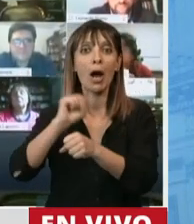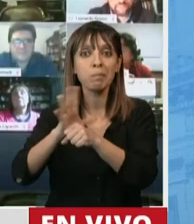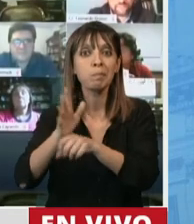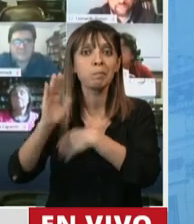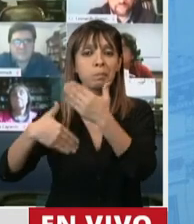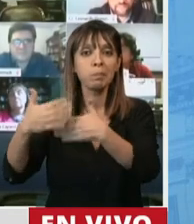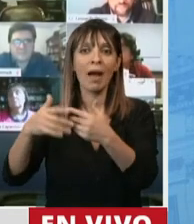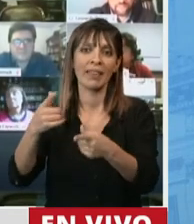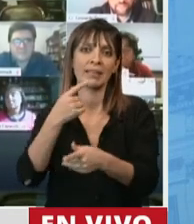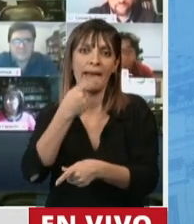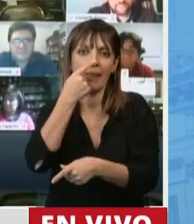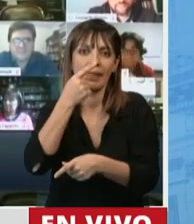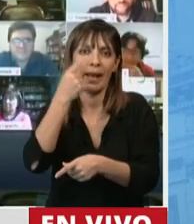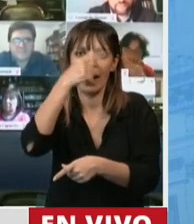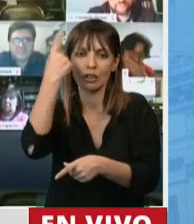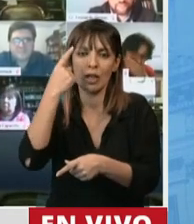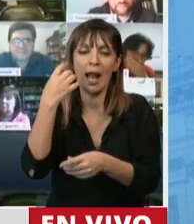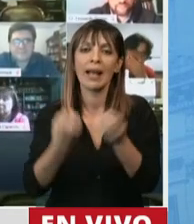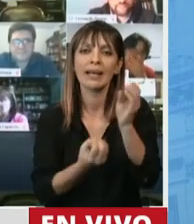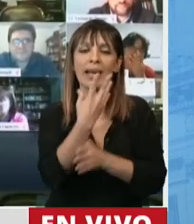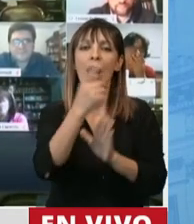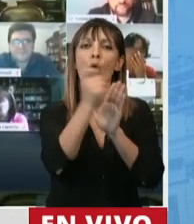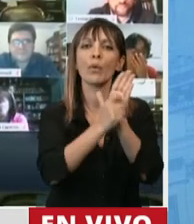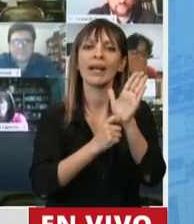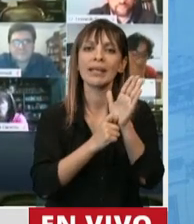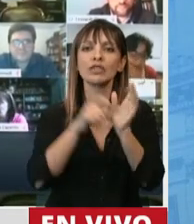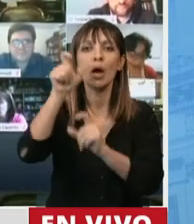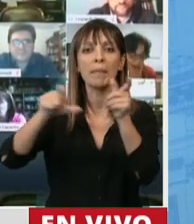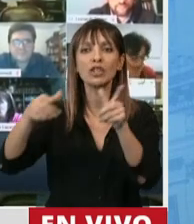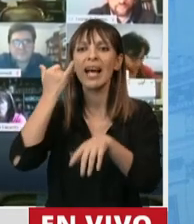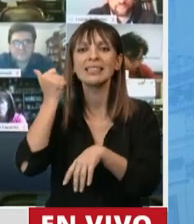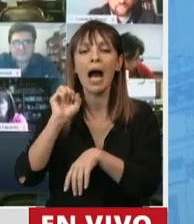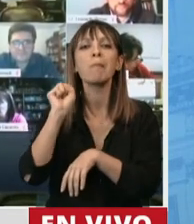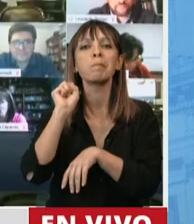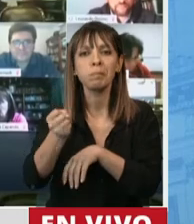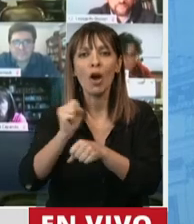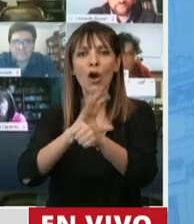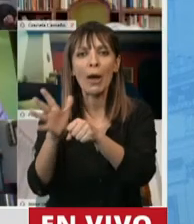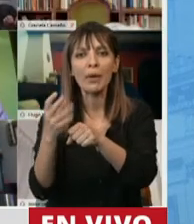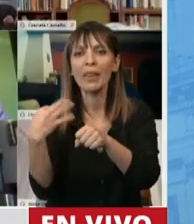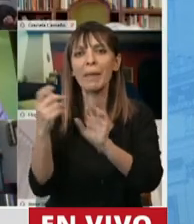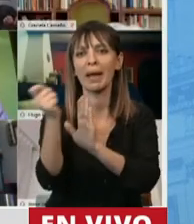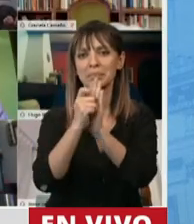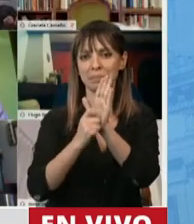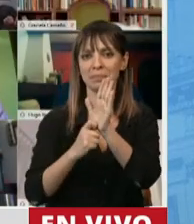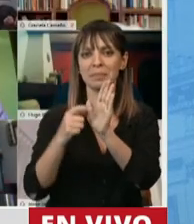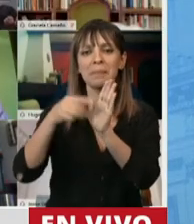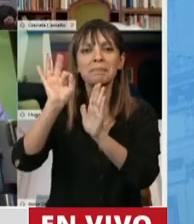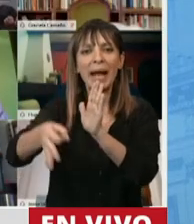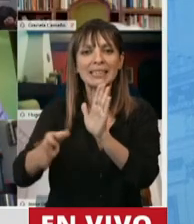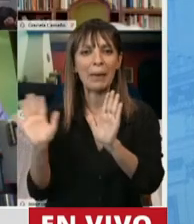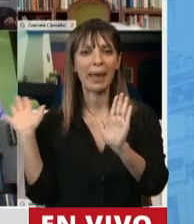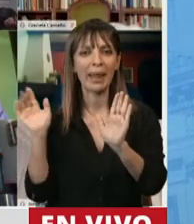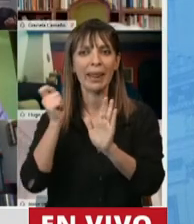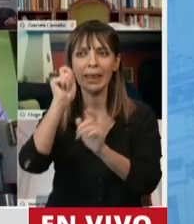público la donación, crea un registro nacional de pacientes que han tenido la enfermedad, obviamente con todo el resguardo de estos